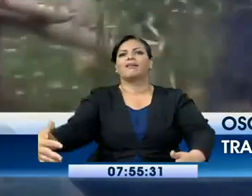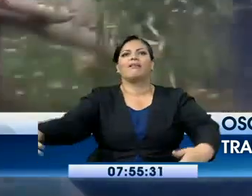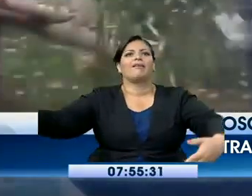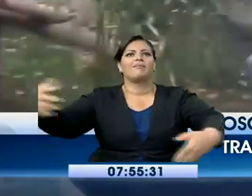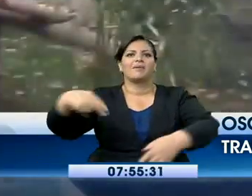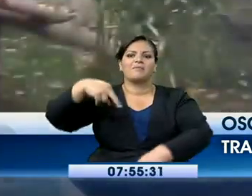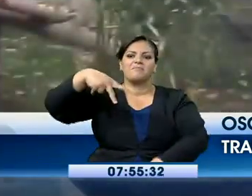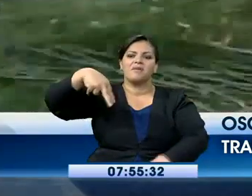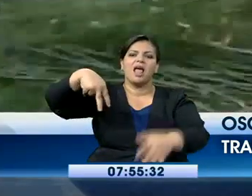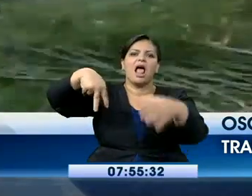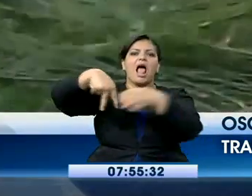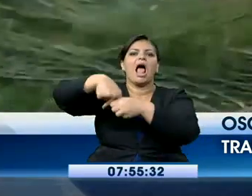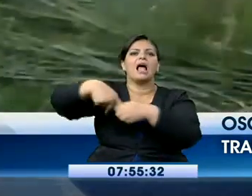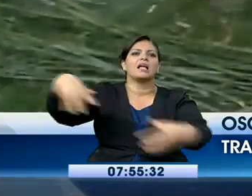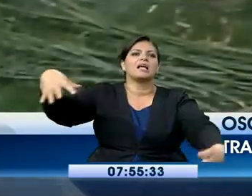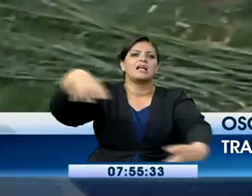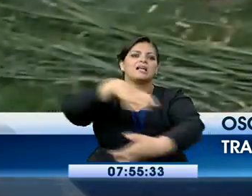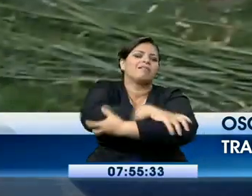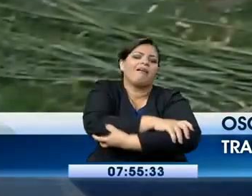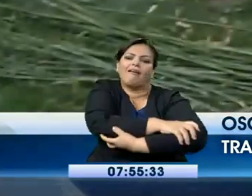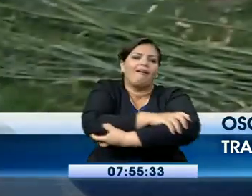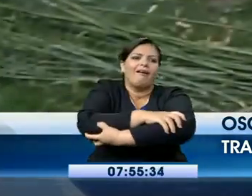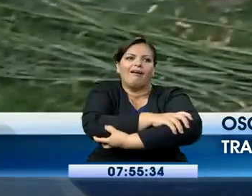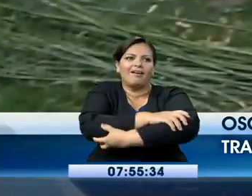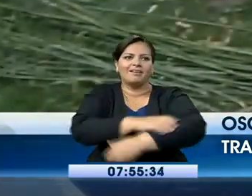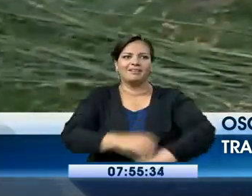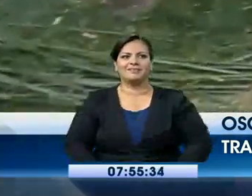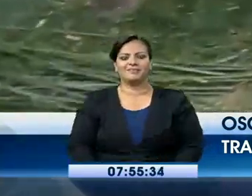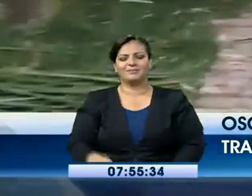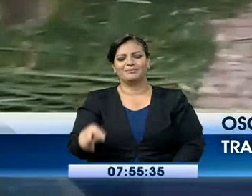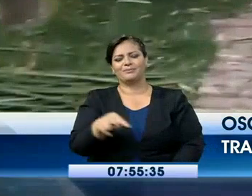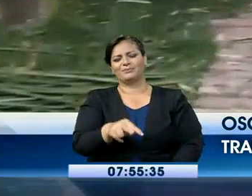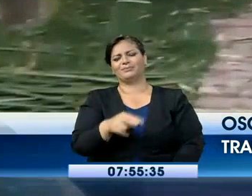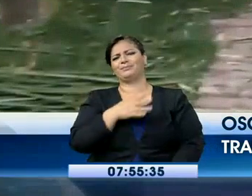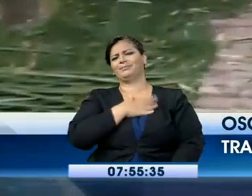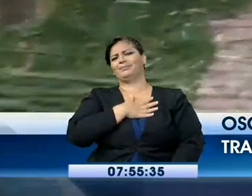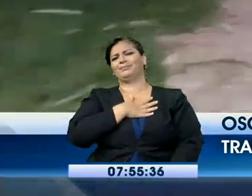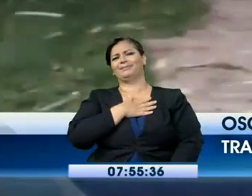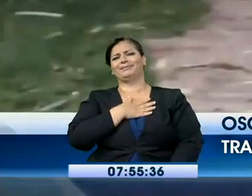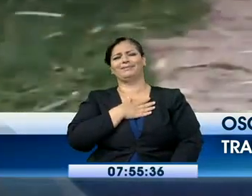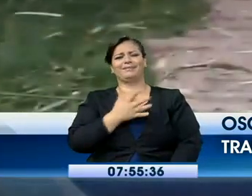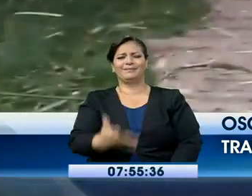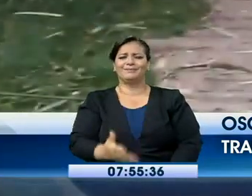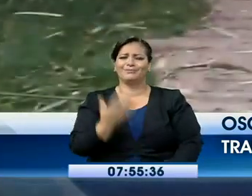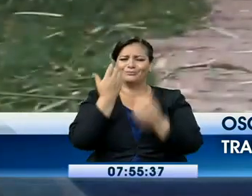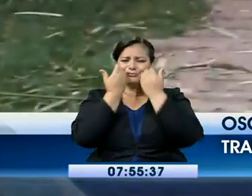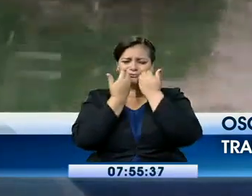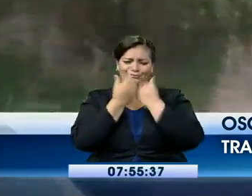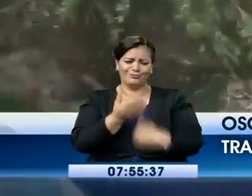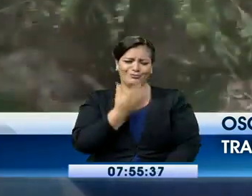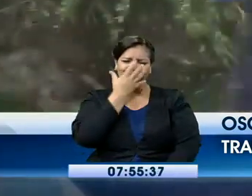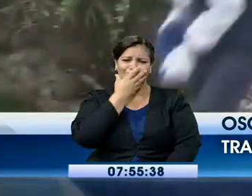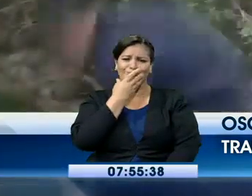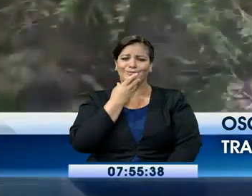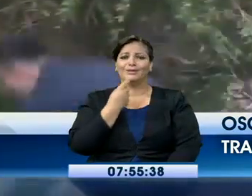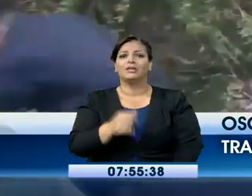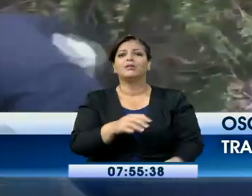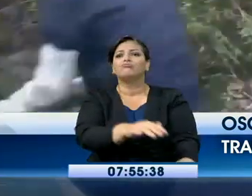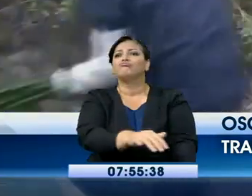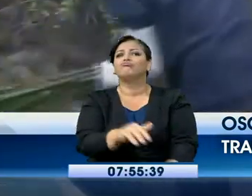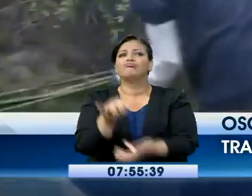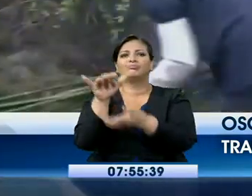millones de reproducciones en pocos días. ¡Cuánta ternura! ¡Qué un pandita así de mascota yo! Bueno, y no me digas que no son adorables,